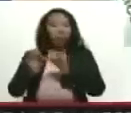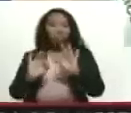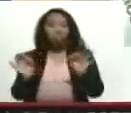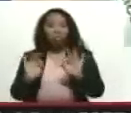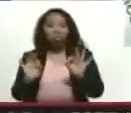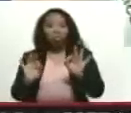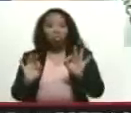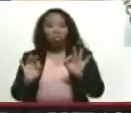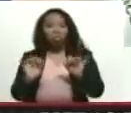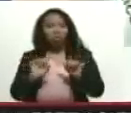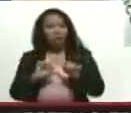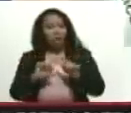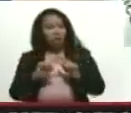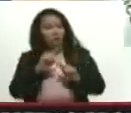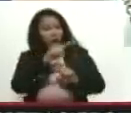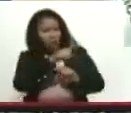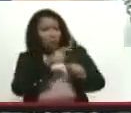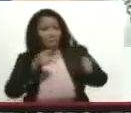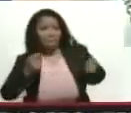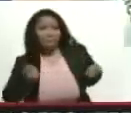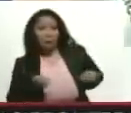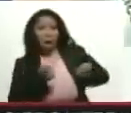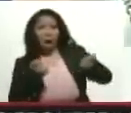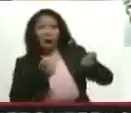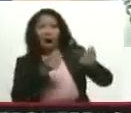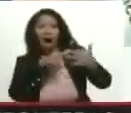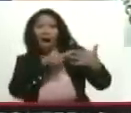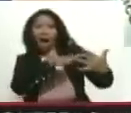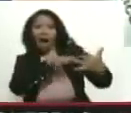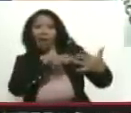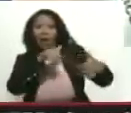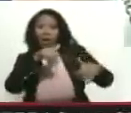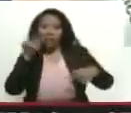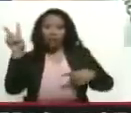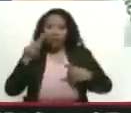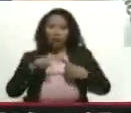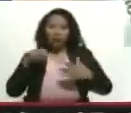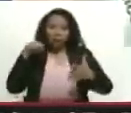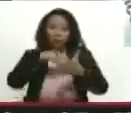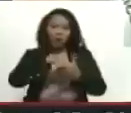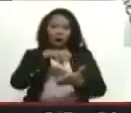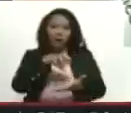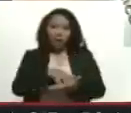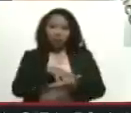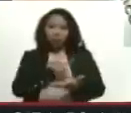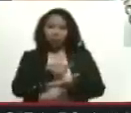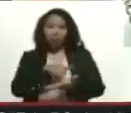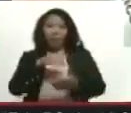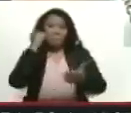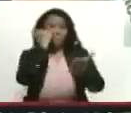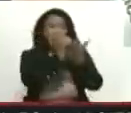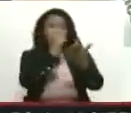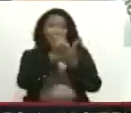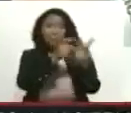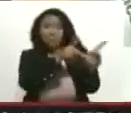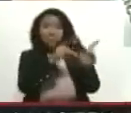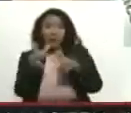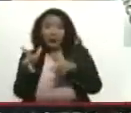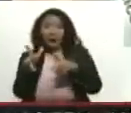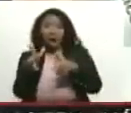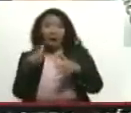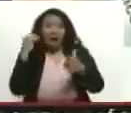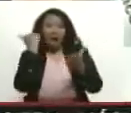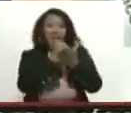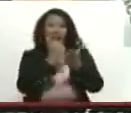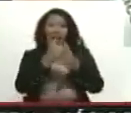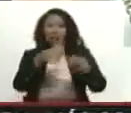que promovieron guerras civiles en Venezuela, golpes de Estado, llegaron a matar, a planificar